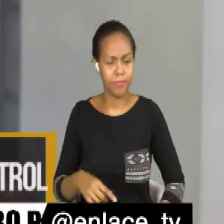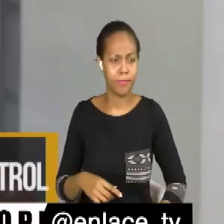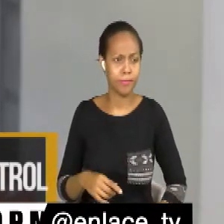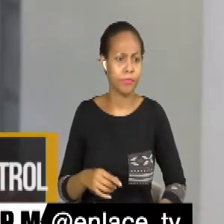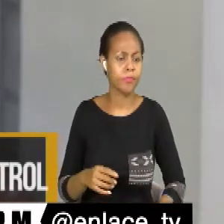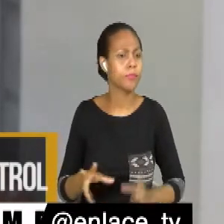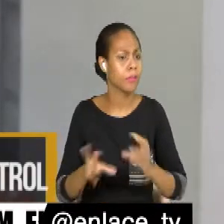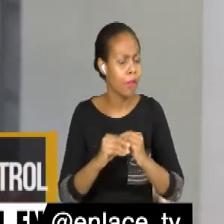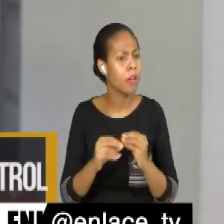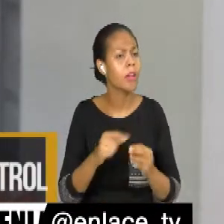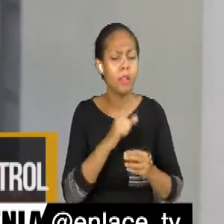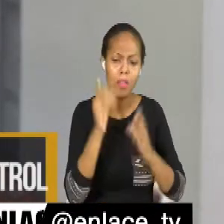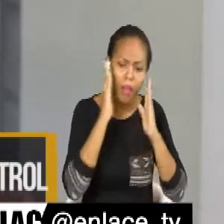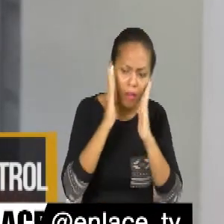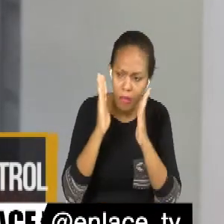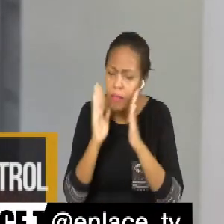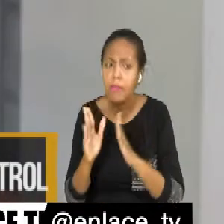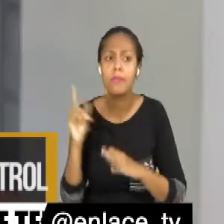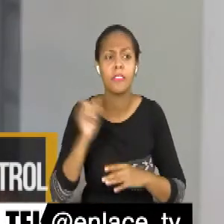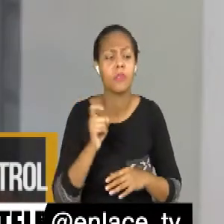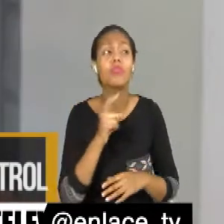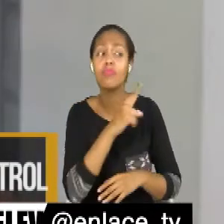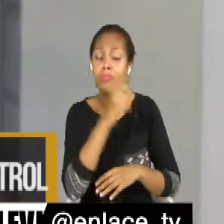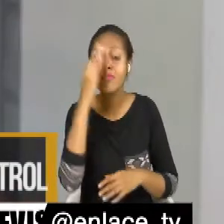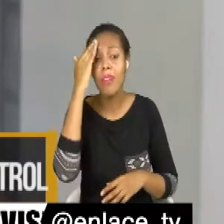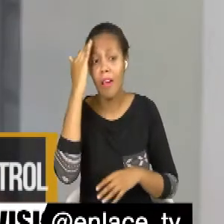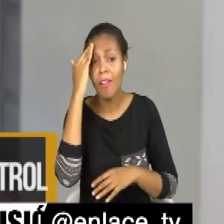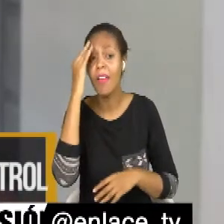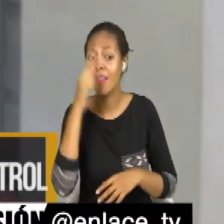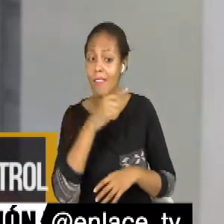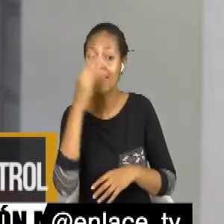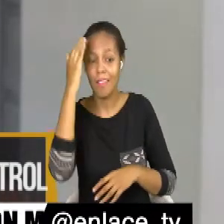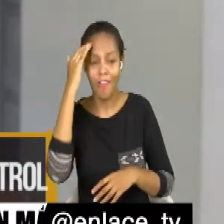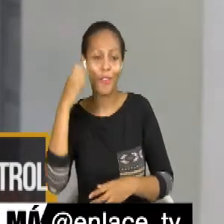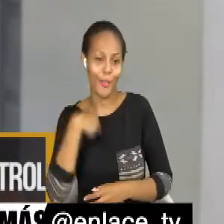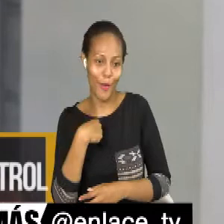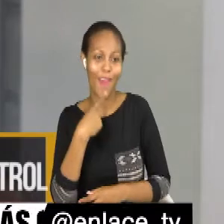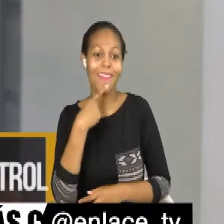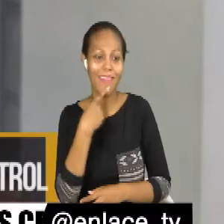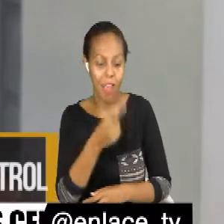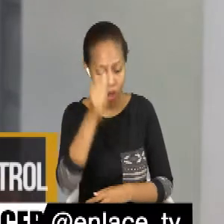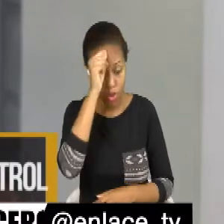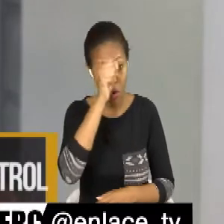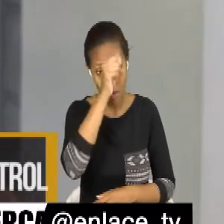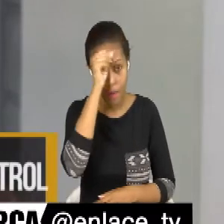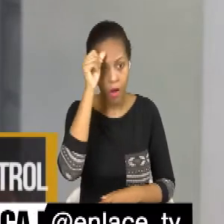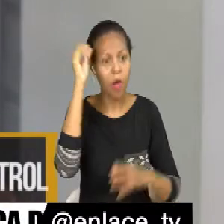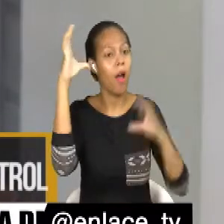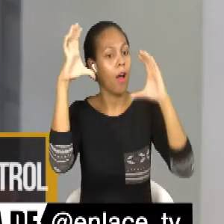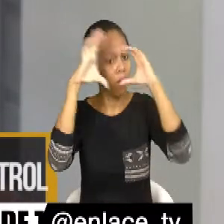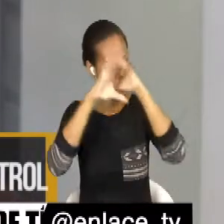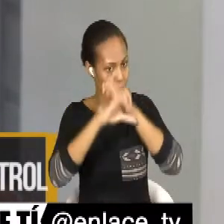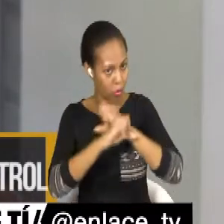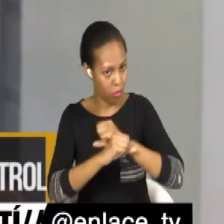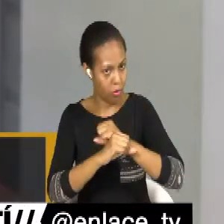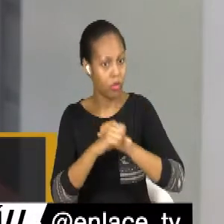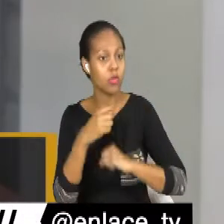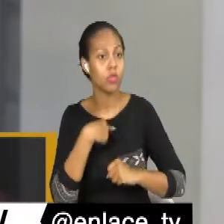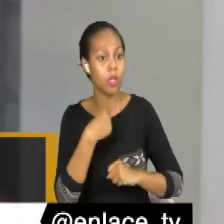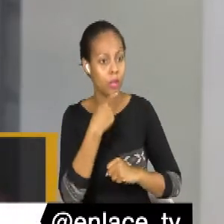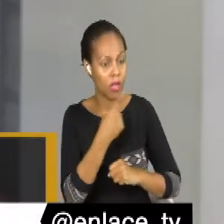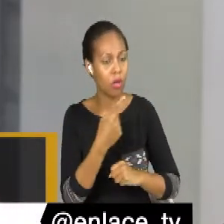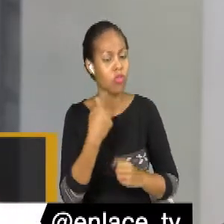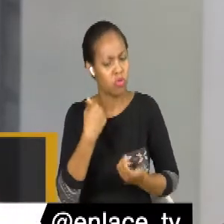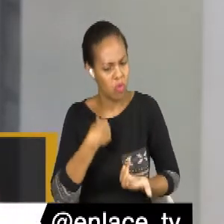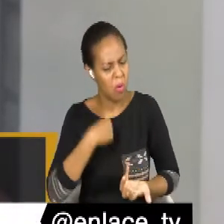partes, o sea, y él sabe que yo le dije desde el domingo en la noche que quería que él conociera mi